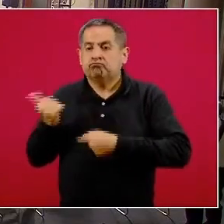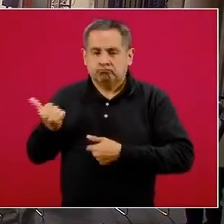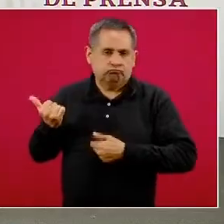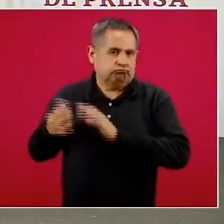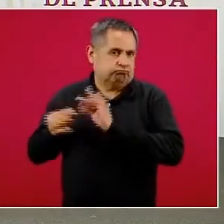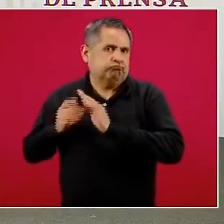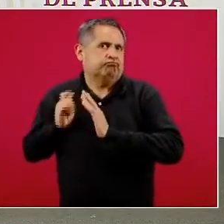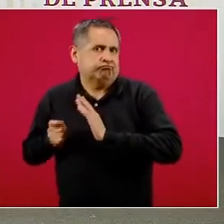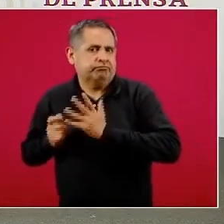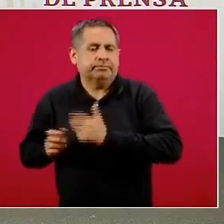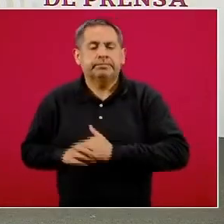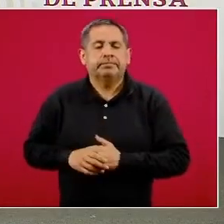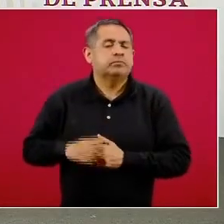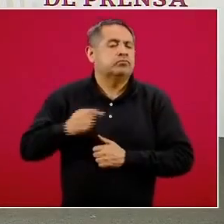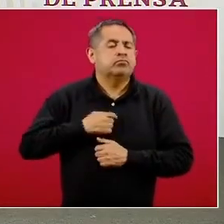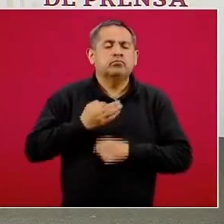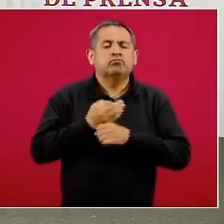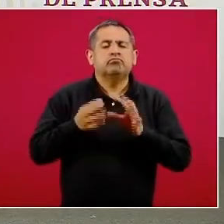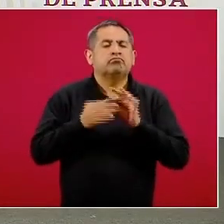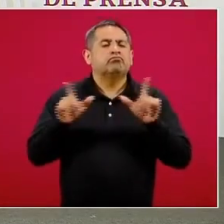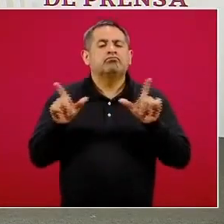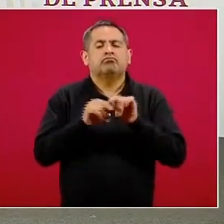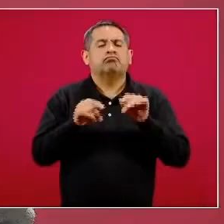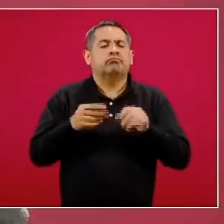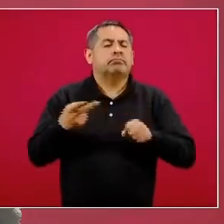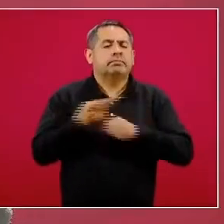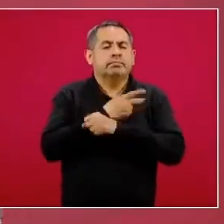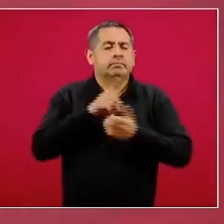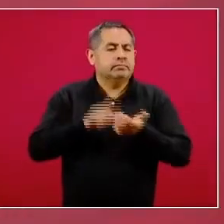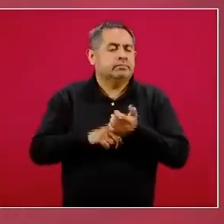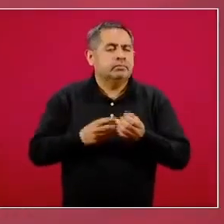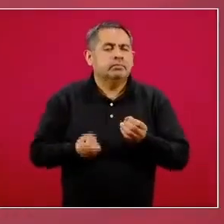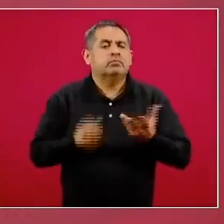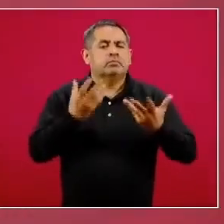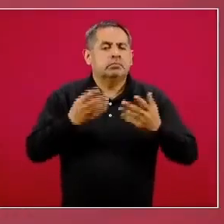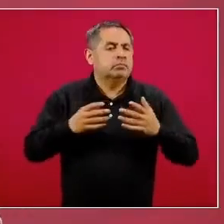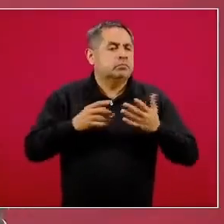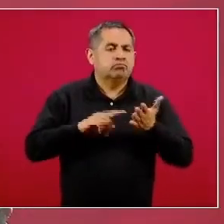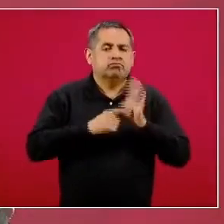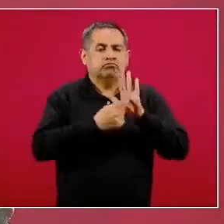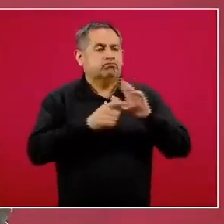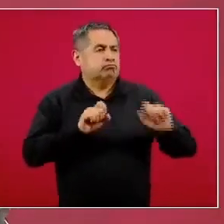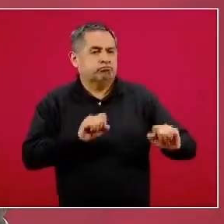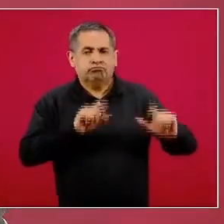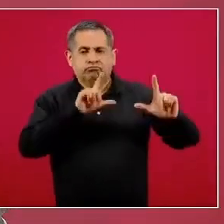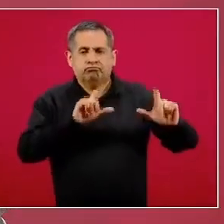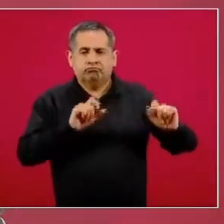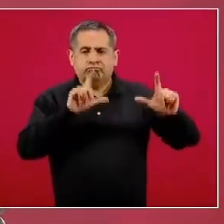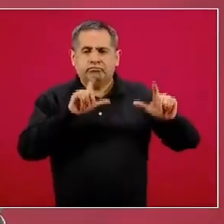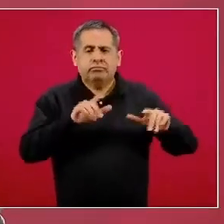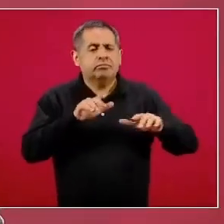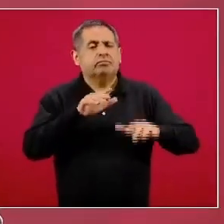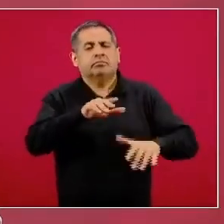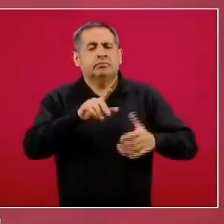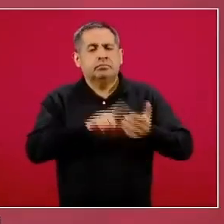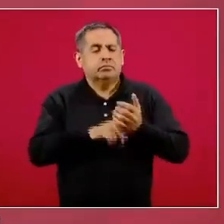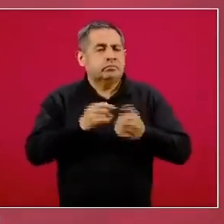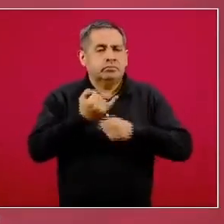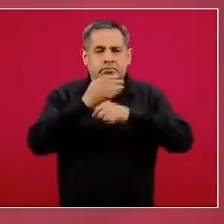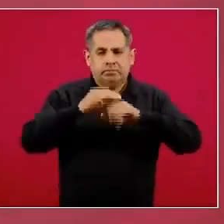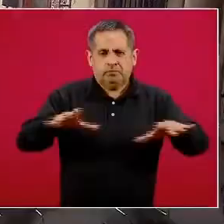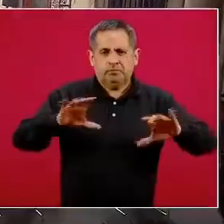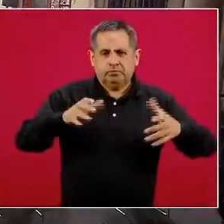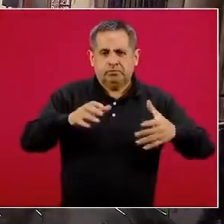presentación breve sobre el estatus actual, las diapositivas sobre el